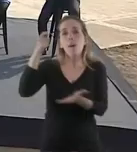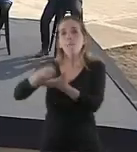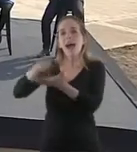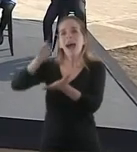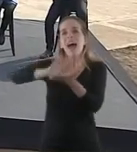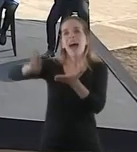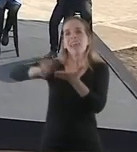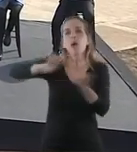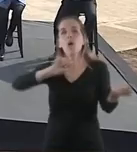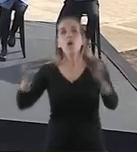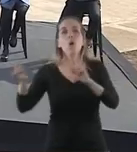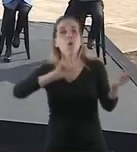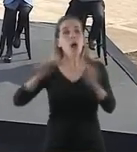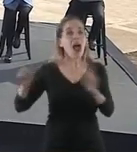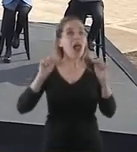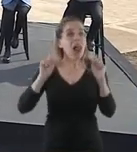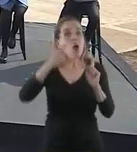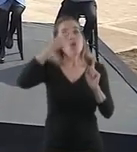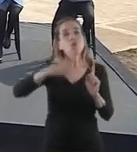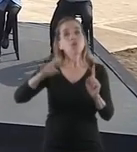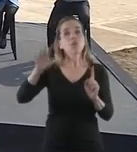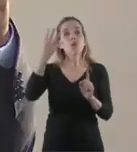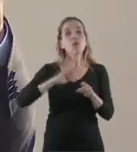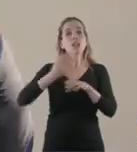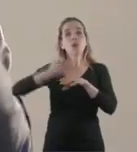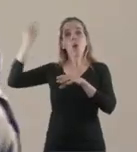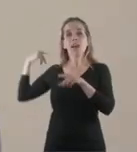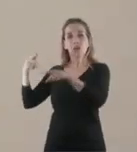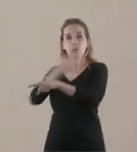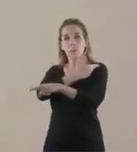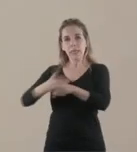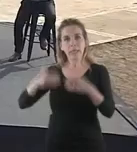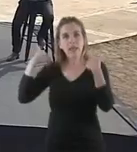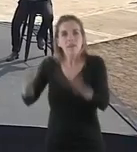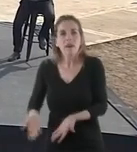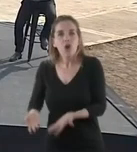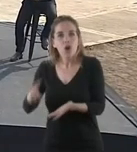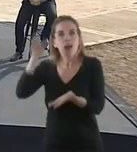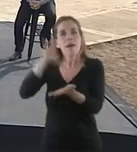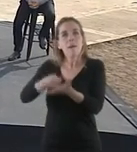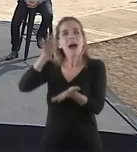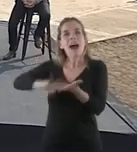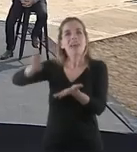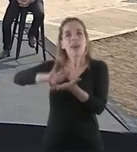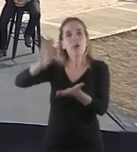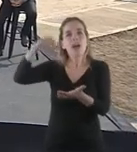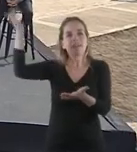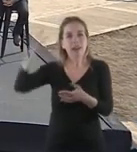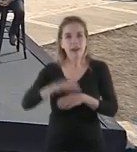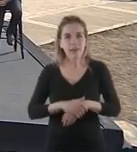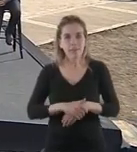qué es lo que pasó en los últimos cuatro años en la argentina por eso